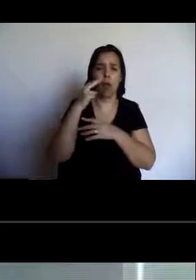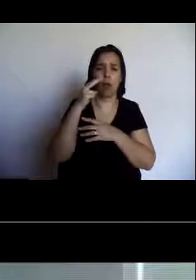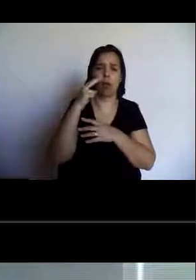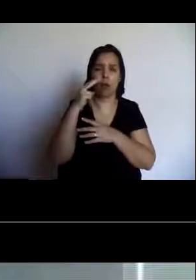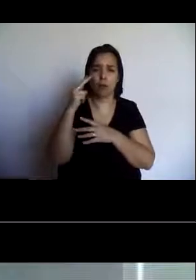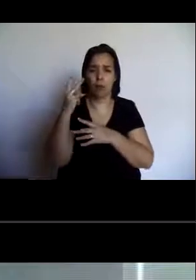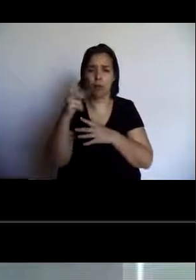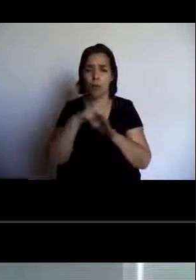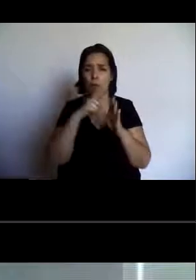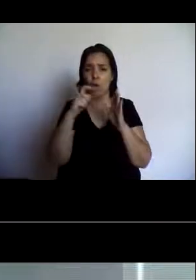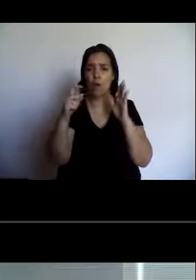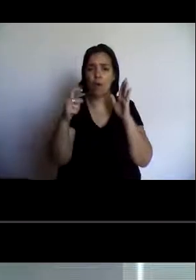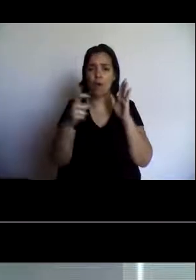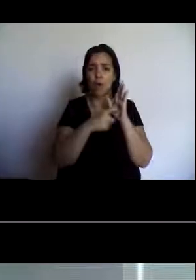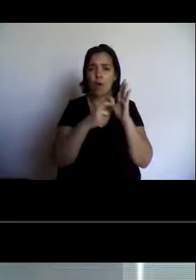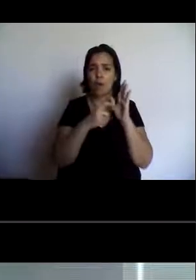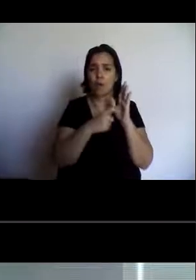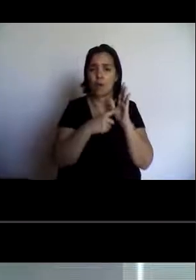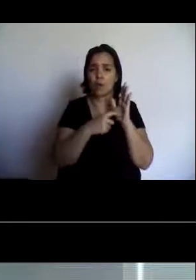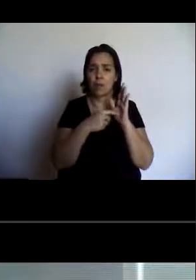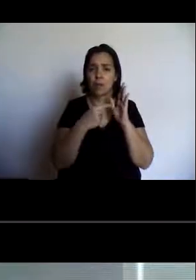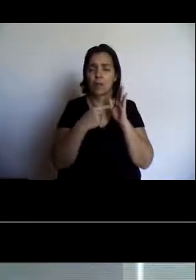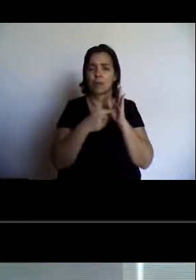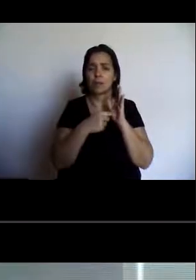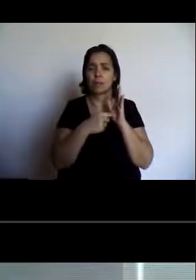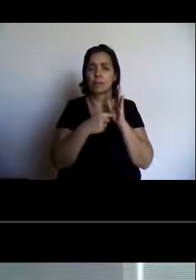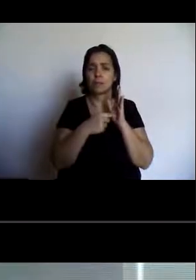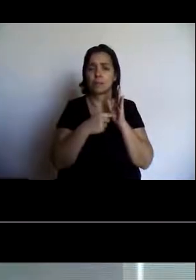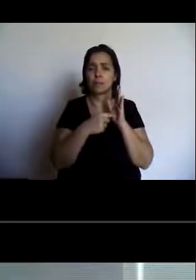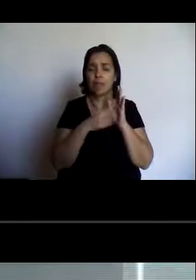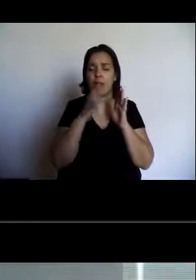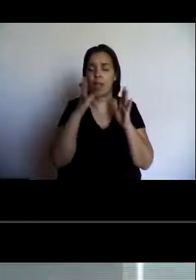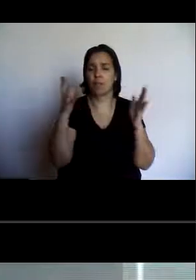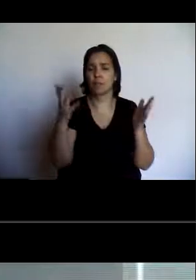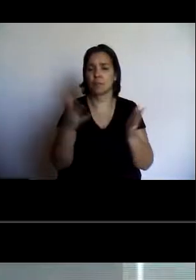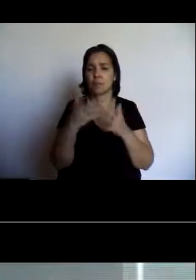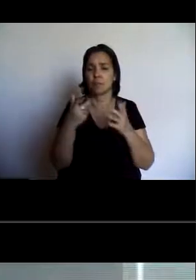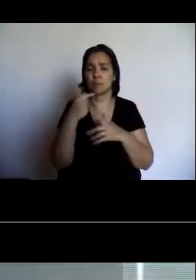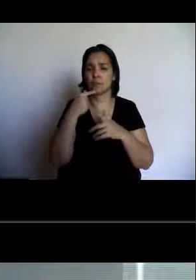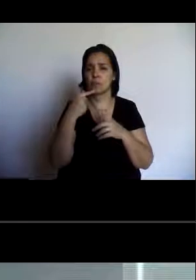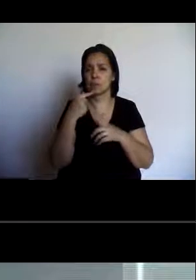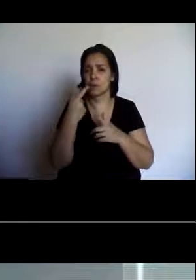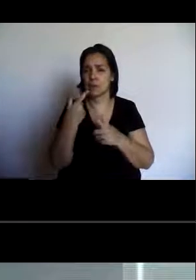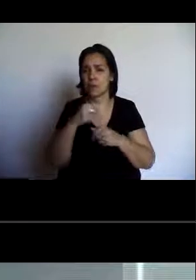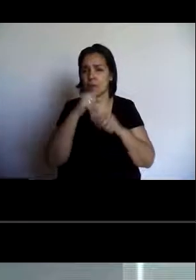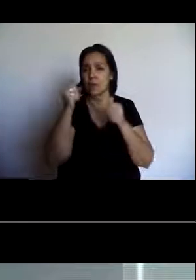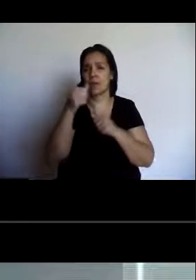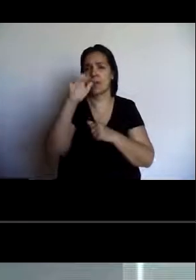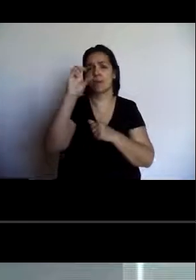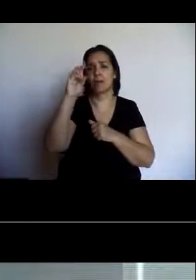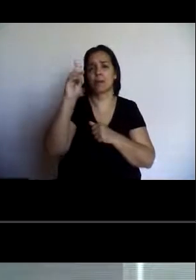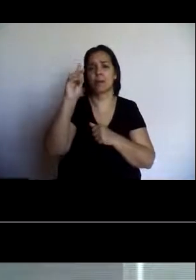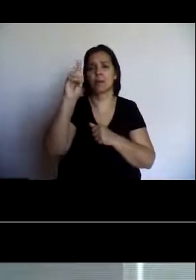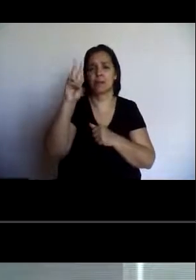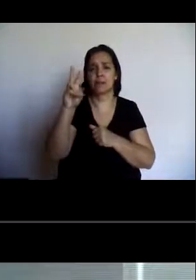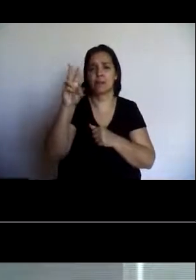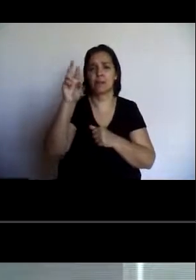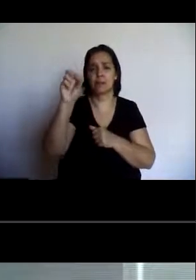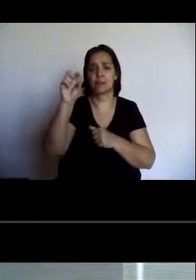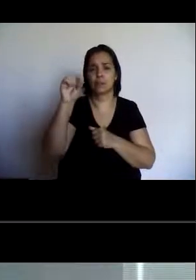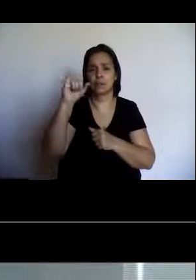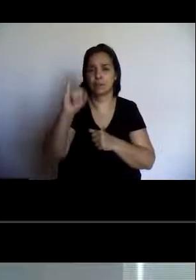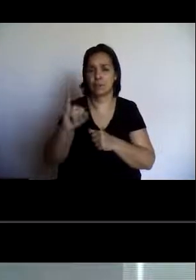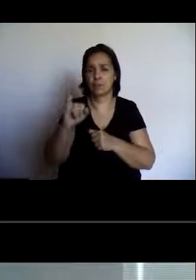bastante rentable en estos días. Y bueno, quizás la fórmula de los EDUSI también nos ha resultado